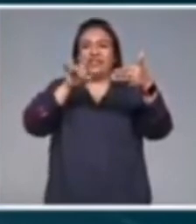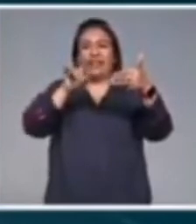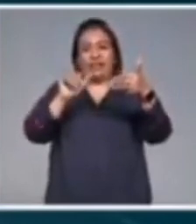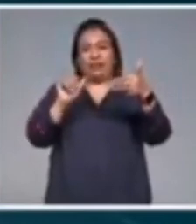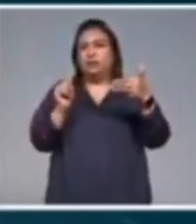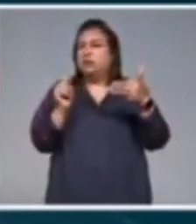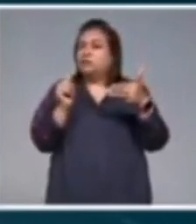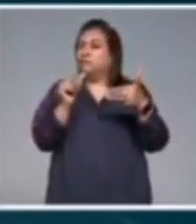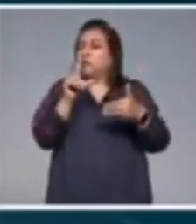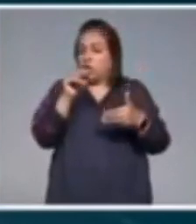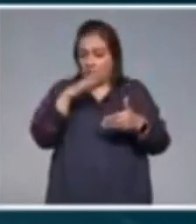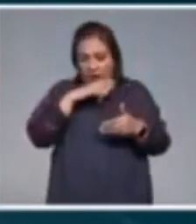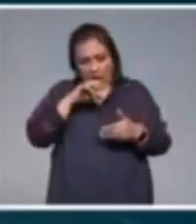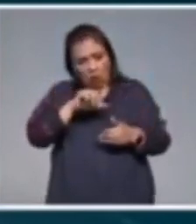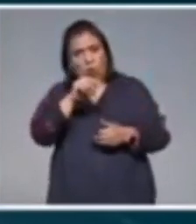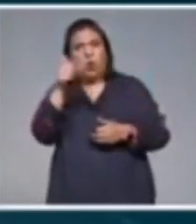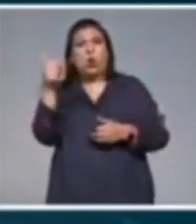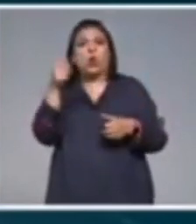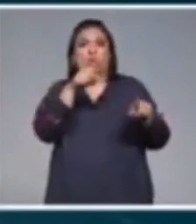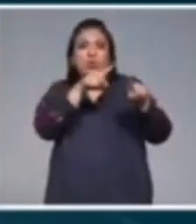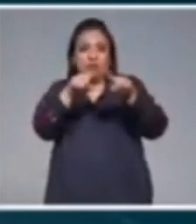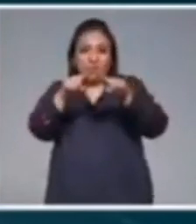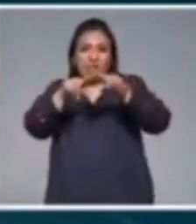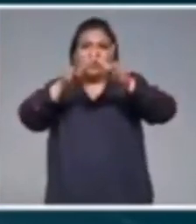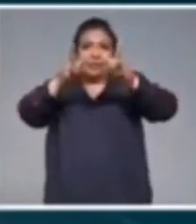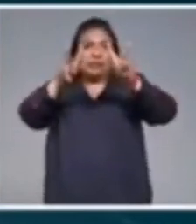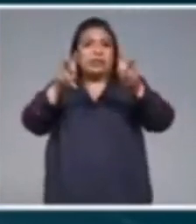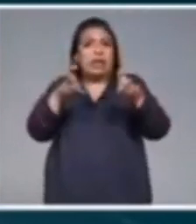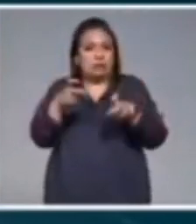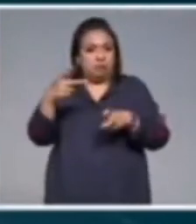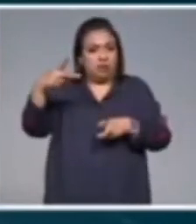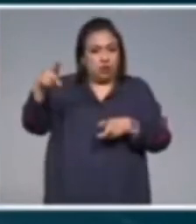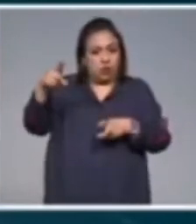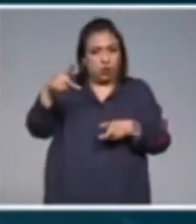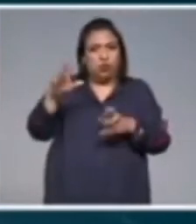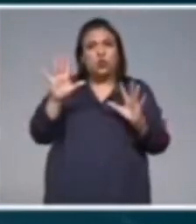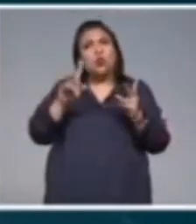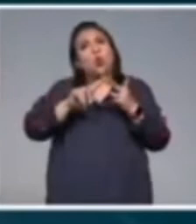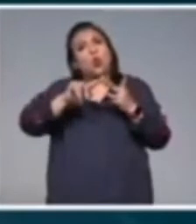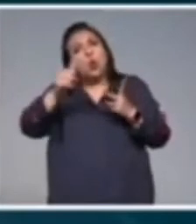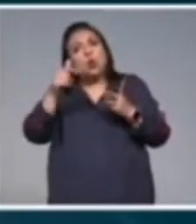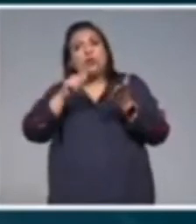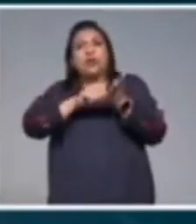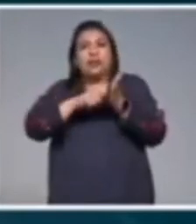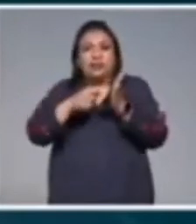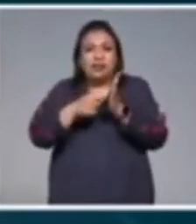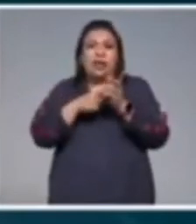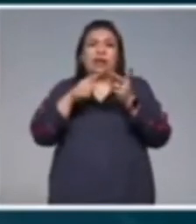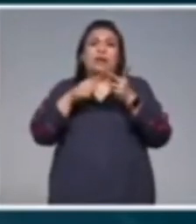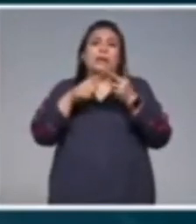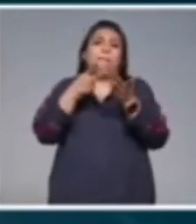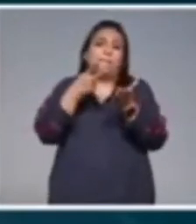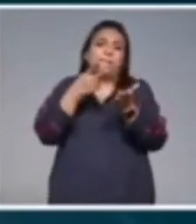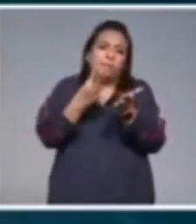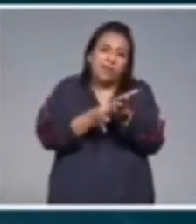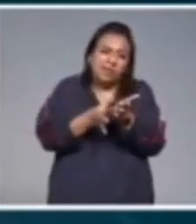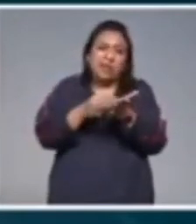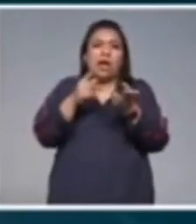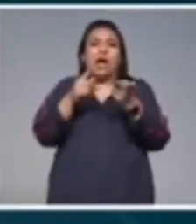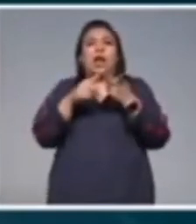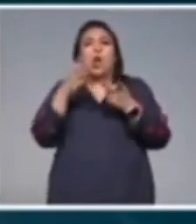hay muchos otros temas que abarcó, otras técnicas con metales, con